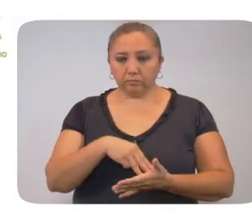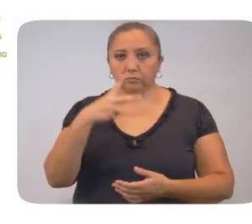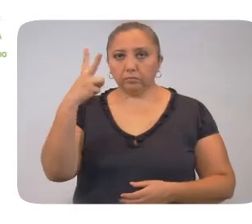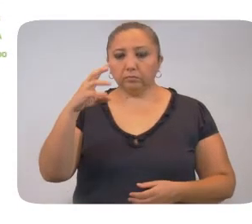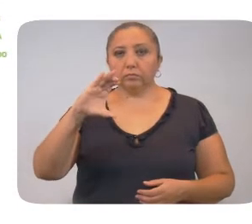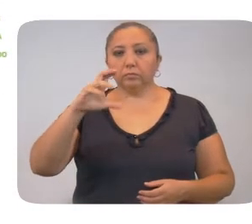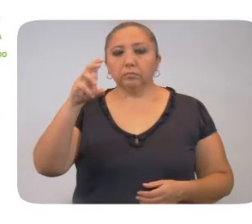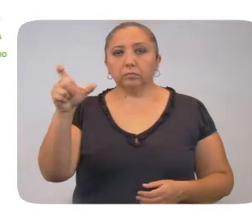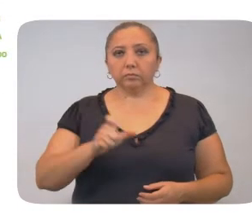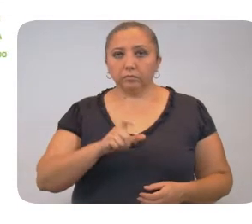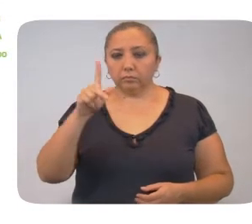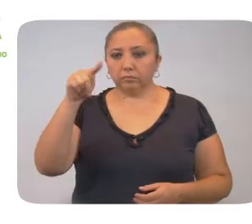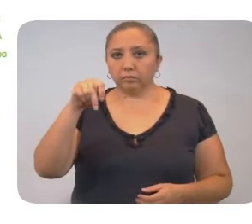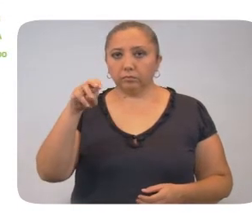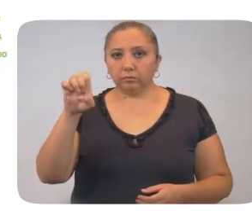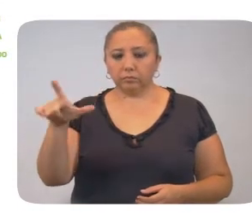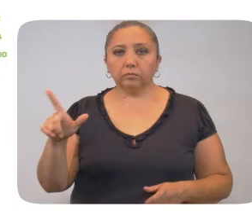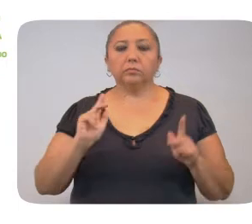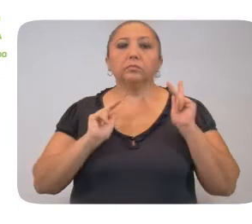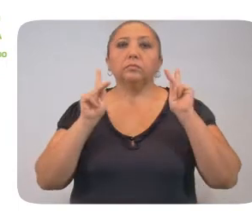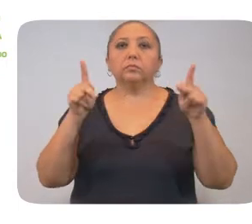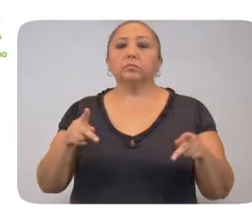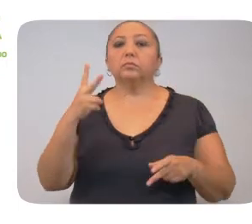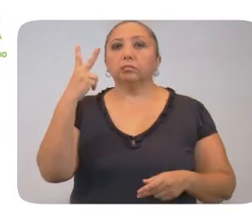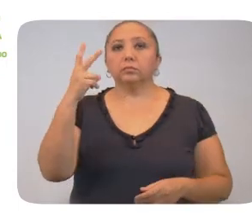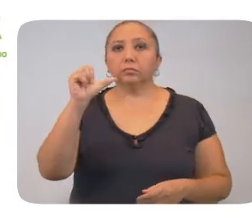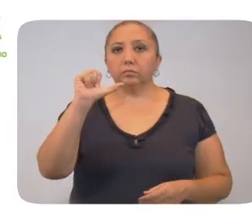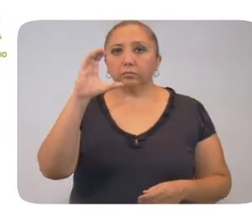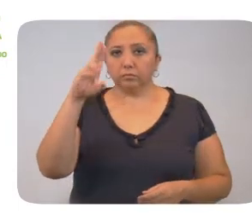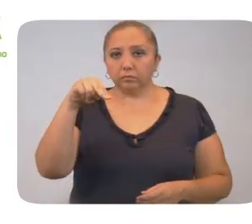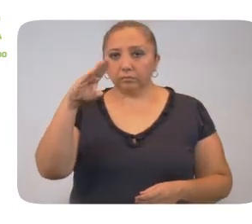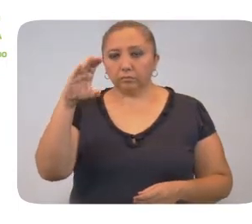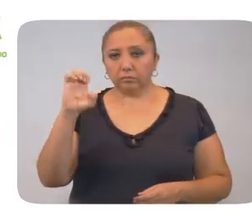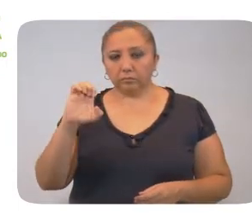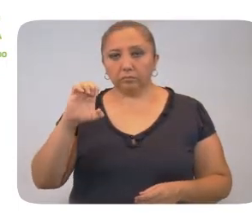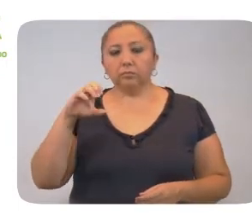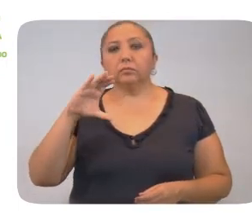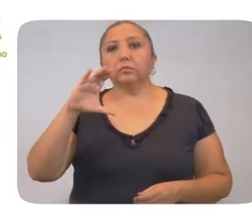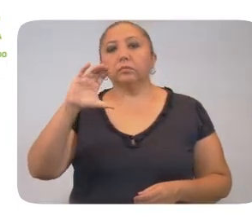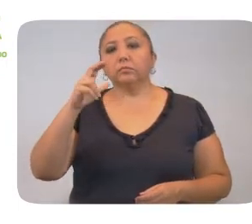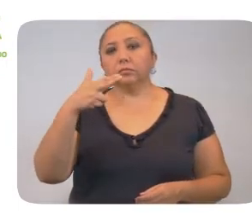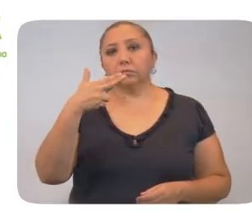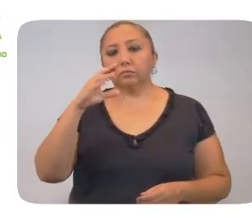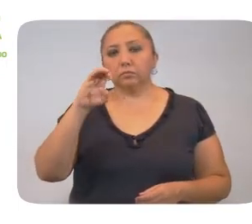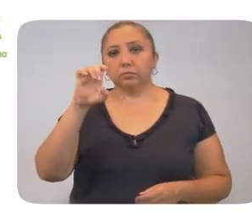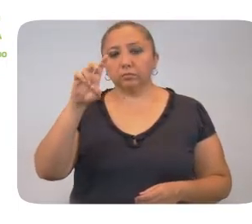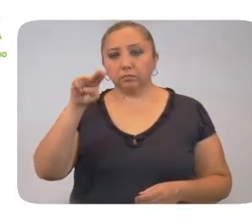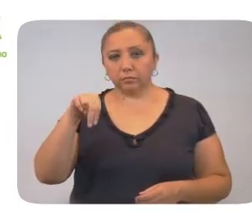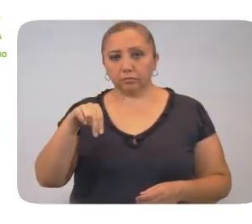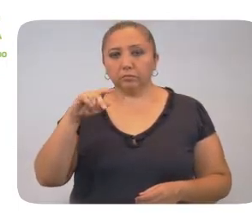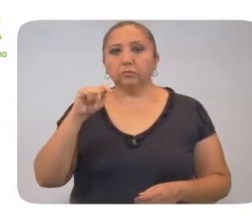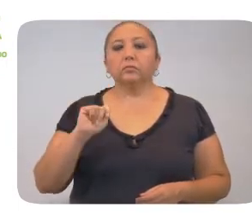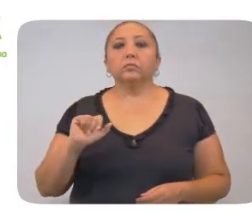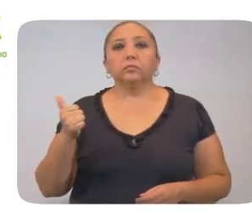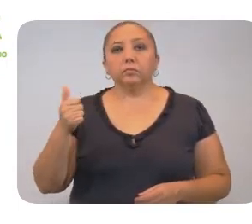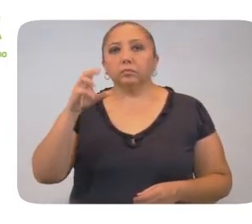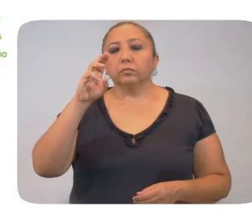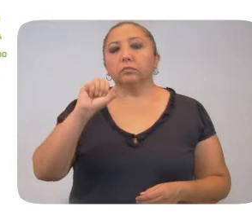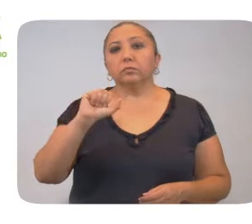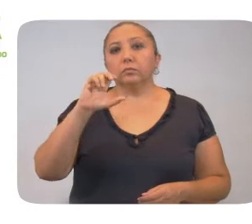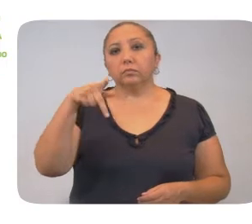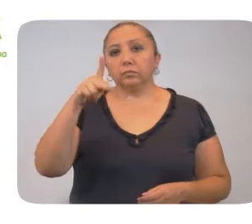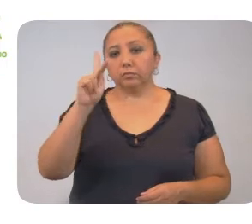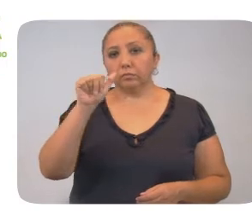en Chemash, Motul y Progreso, 2 en Acanqué, Cacalchen, Concal, Jují, Junucmá,